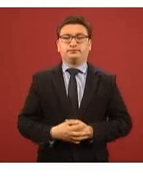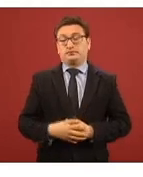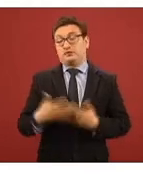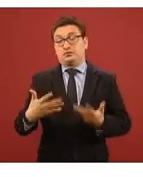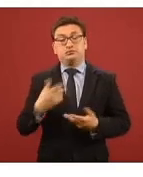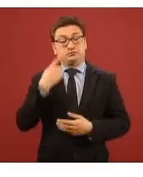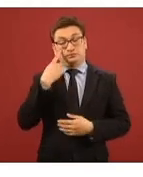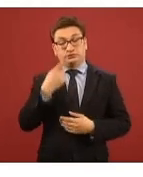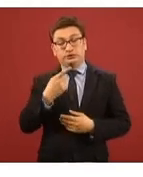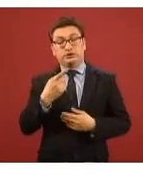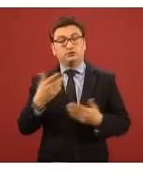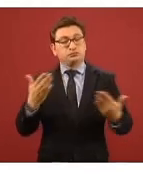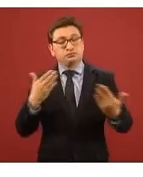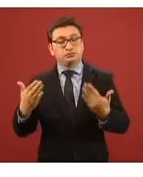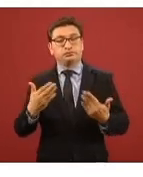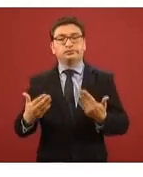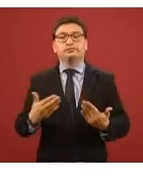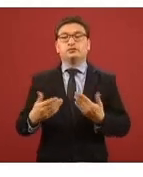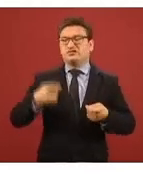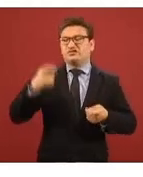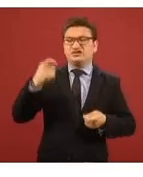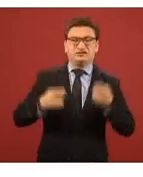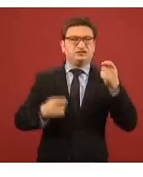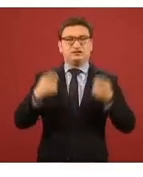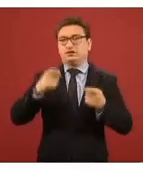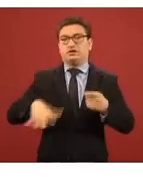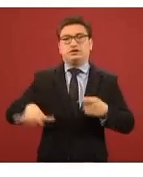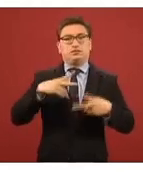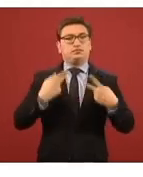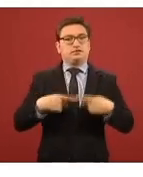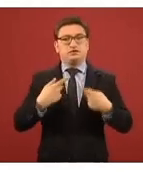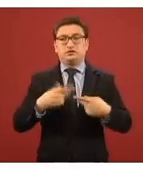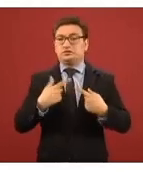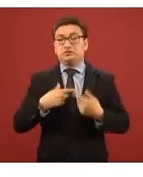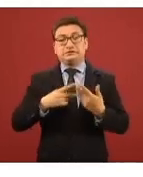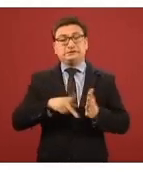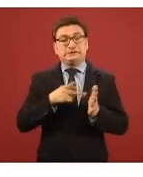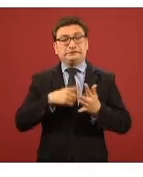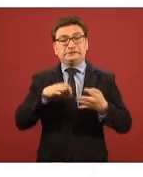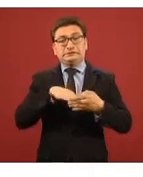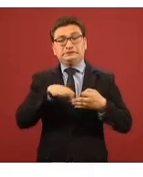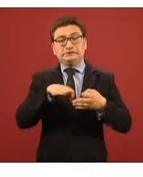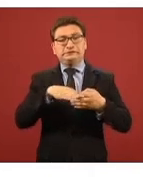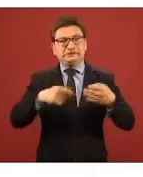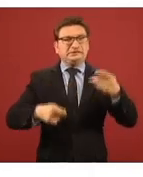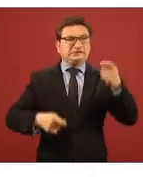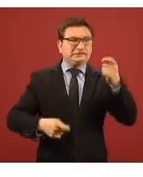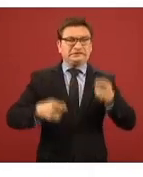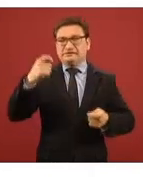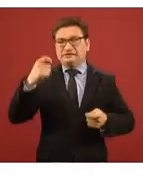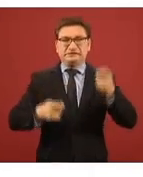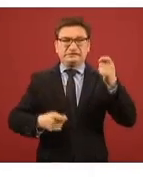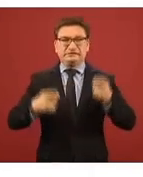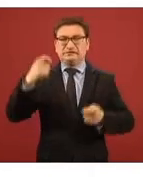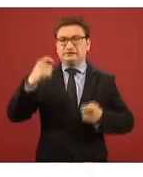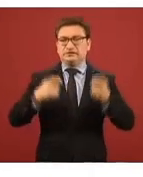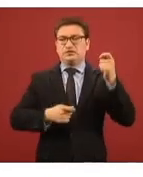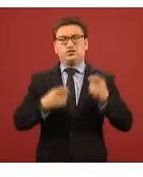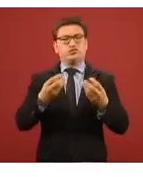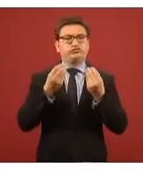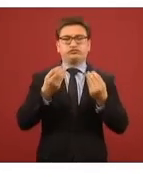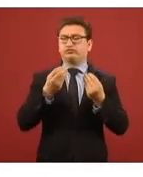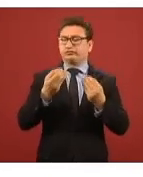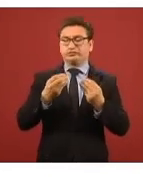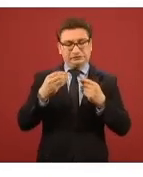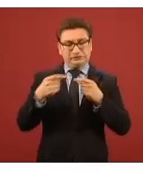vamos ahí fue donde sentimos la mayor puja entre los participantes constantemente insisto fue los paletas arriba tuvo una